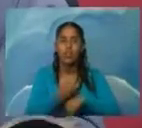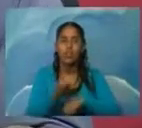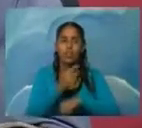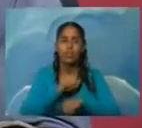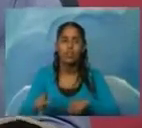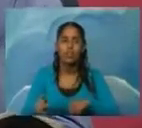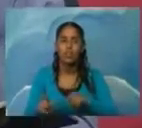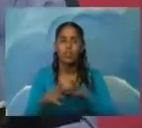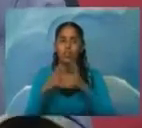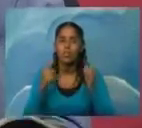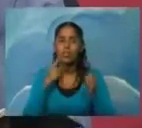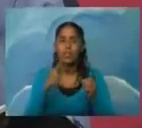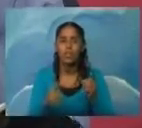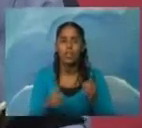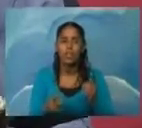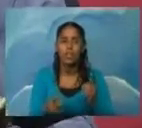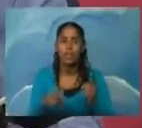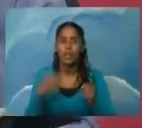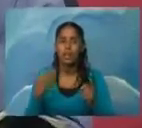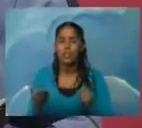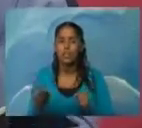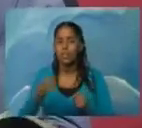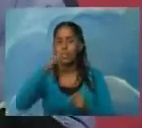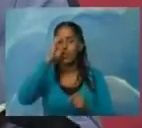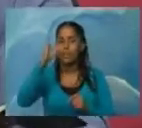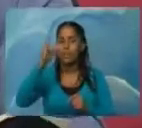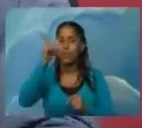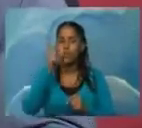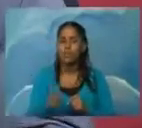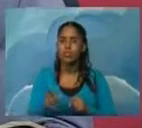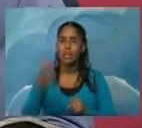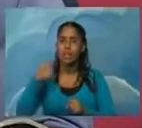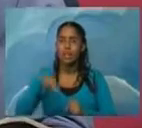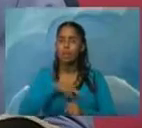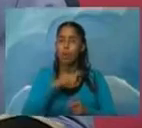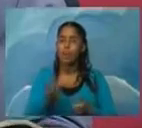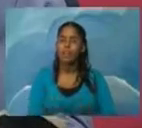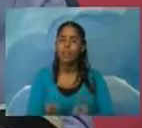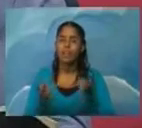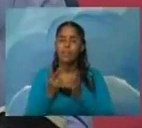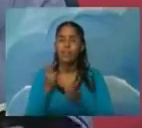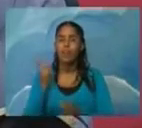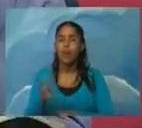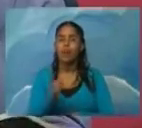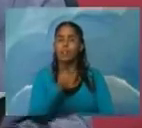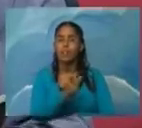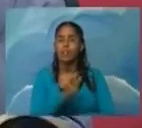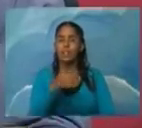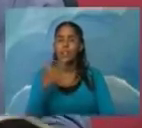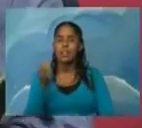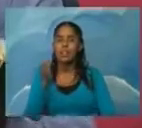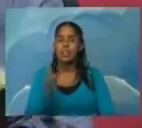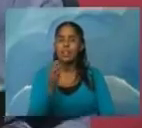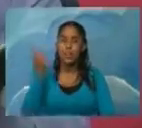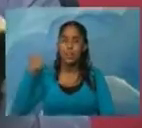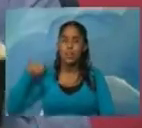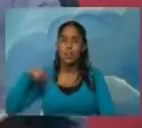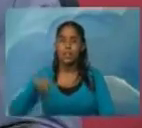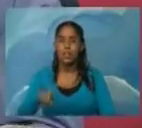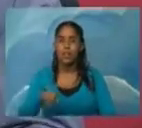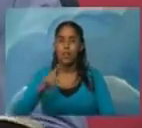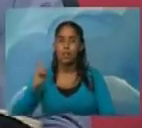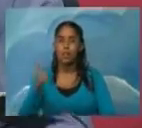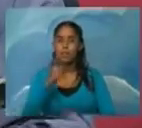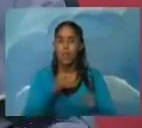significa precisamente eso, que Dios sea en nuestras vidas alguien que siempre tendrá siempre el